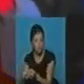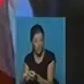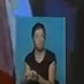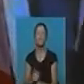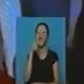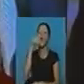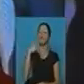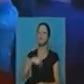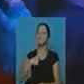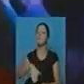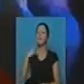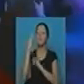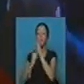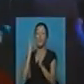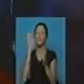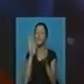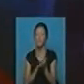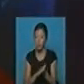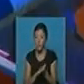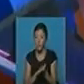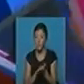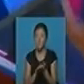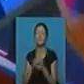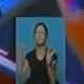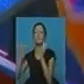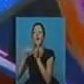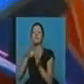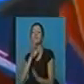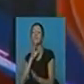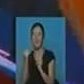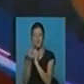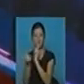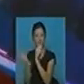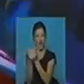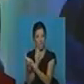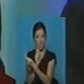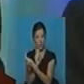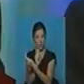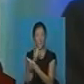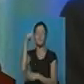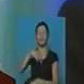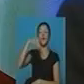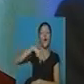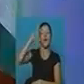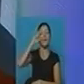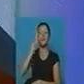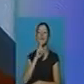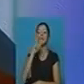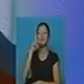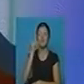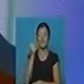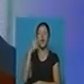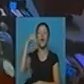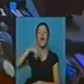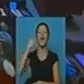también, sobre el cambio que se ha producido en Israel, un cambio doméstico que le asegura a Netanyahu el poder al menos